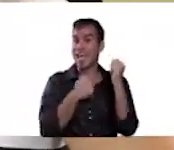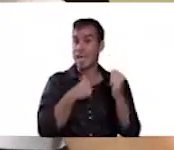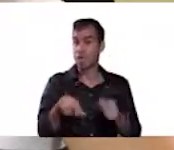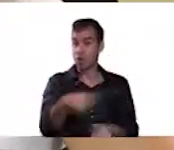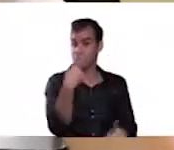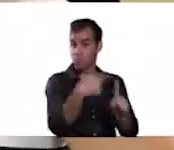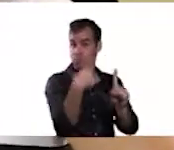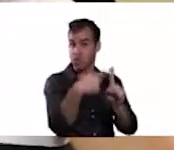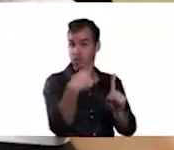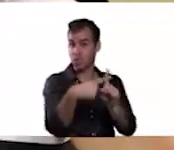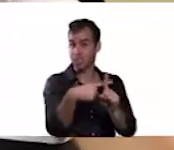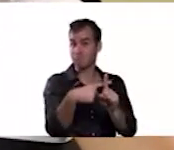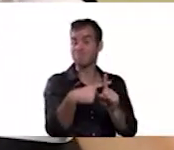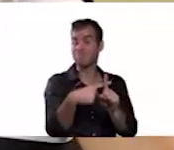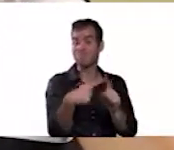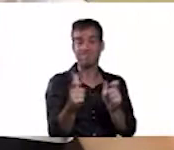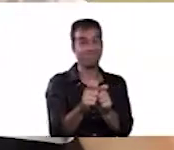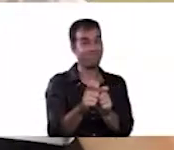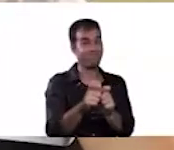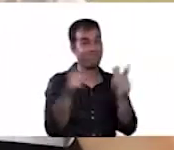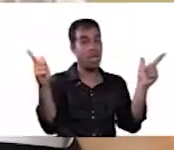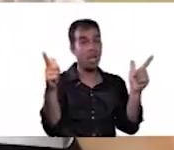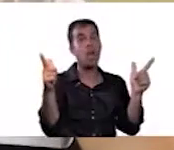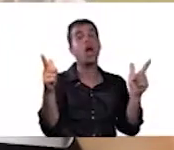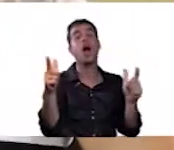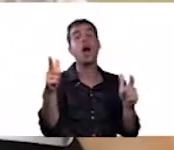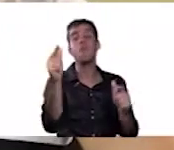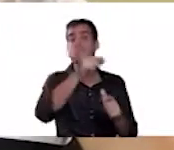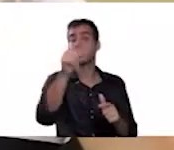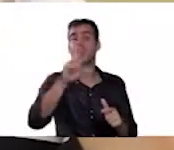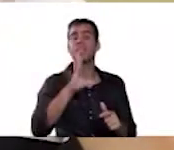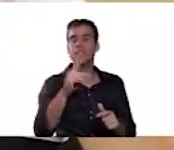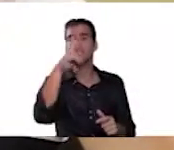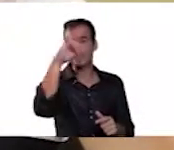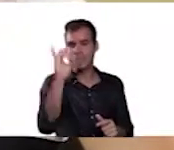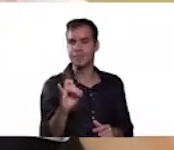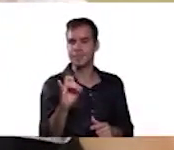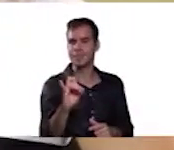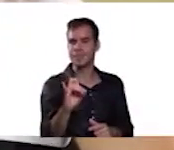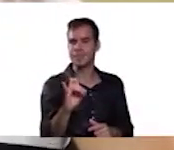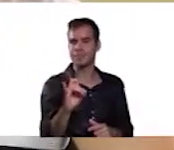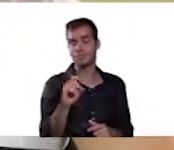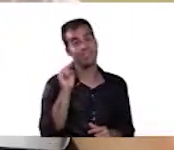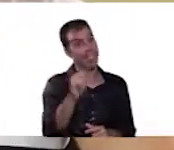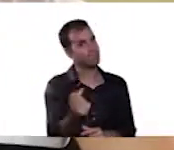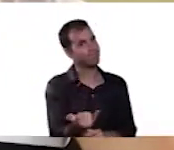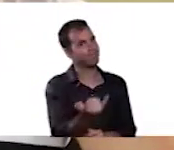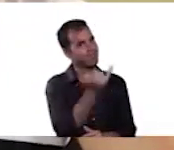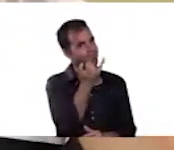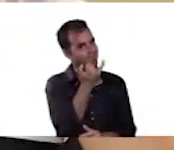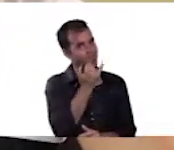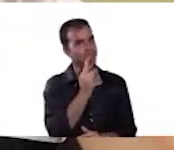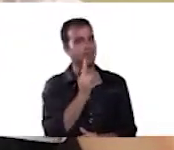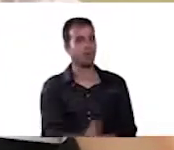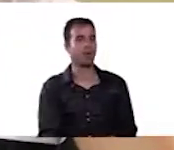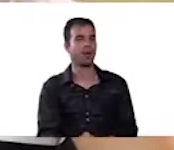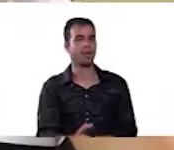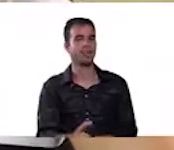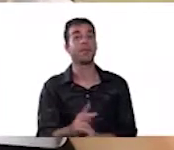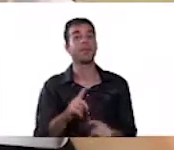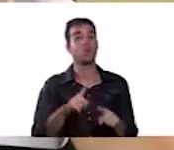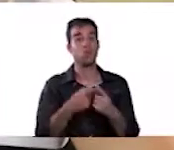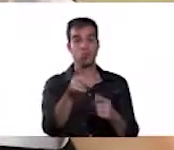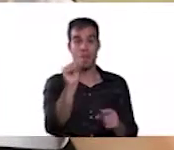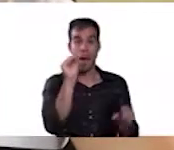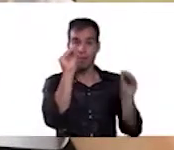da positivo, la mayoría responde que sí, pues es la respuesta equivocada. Cuando usted va a